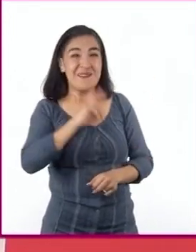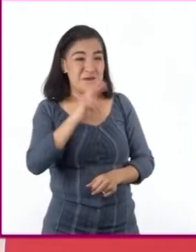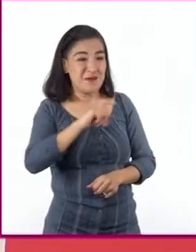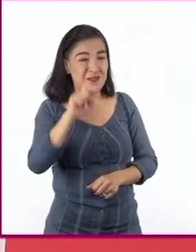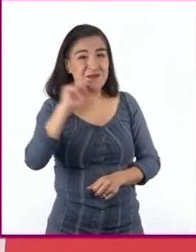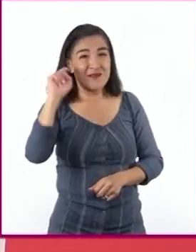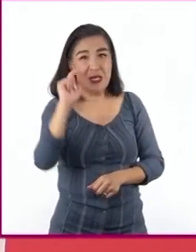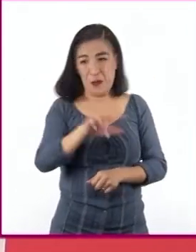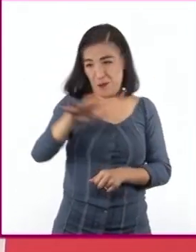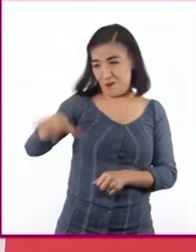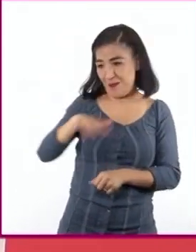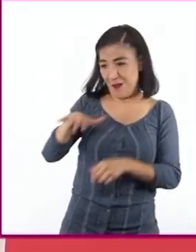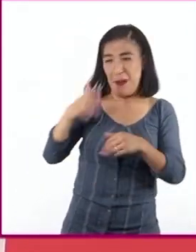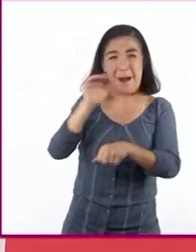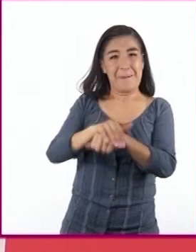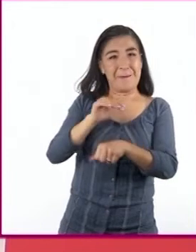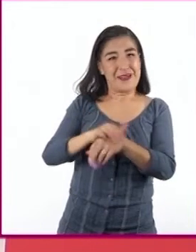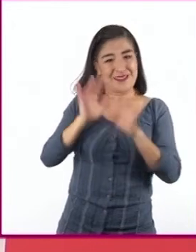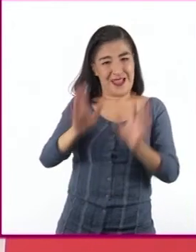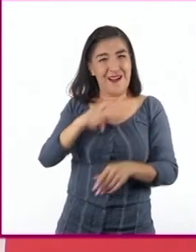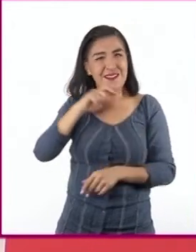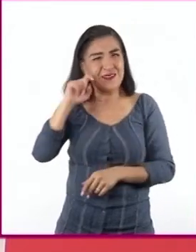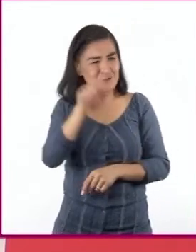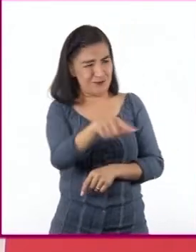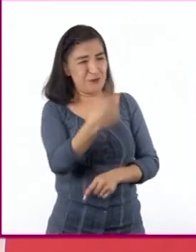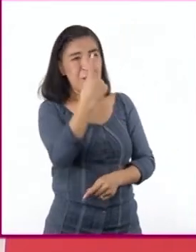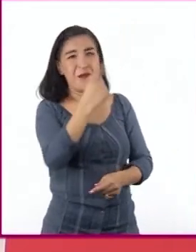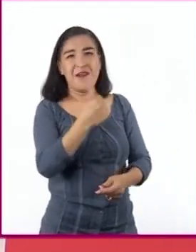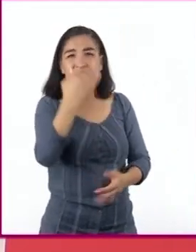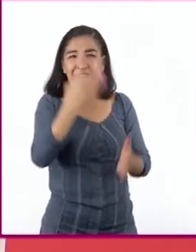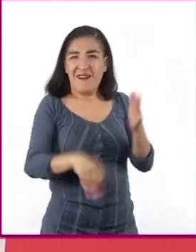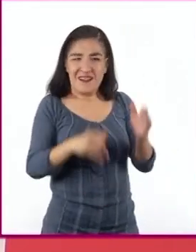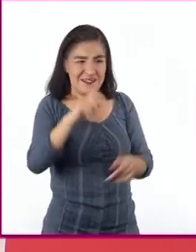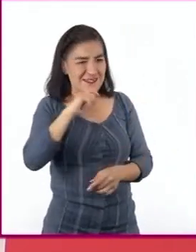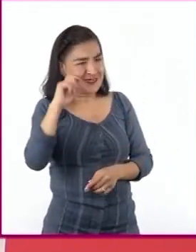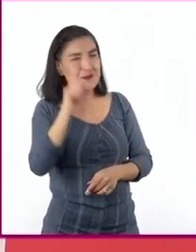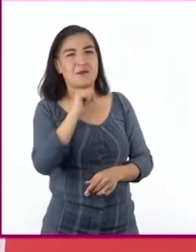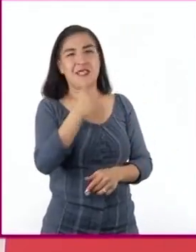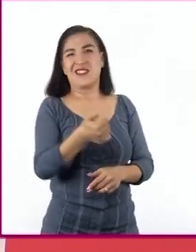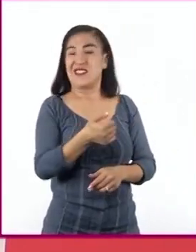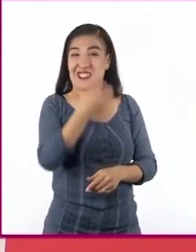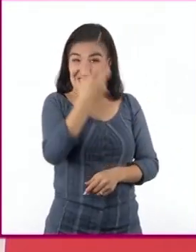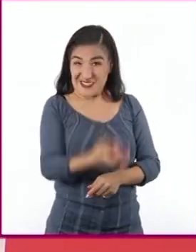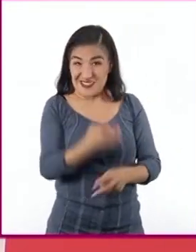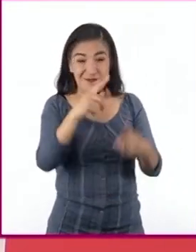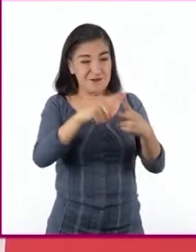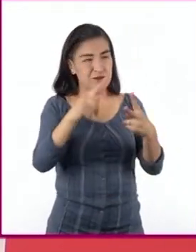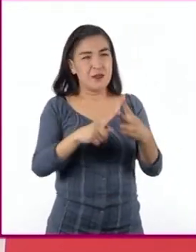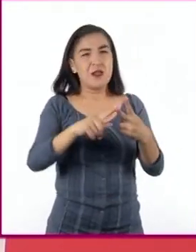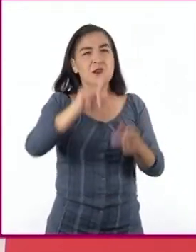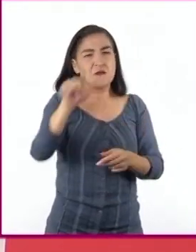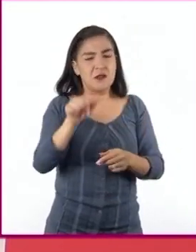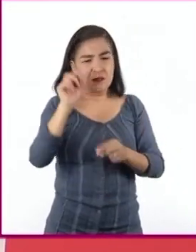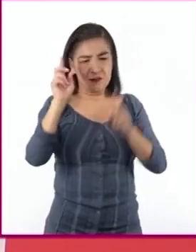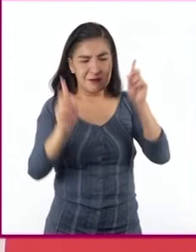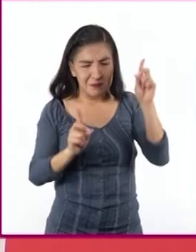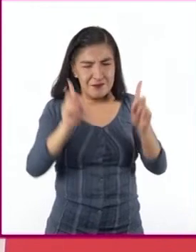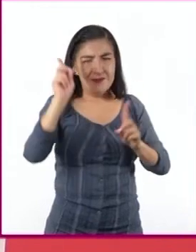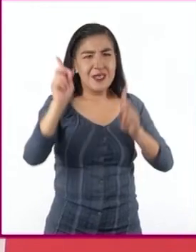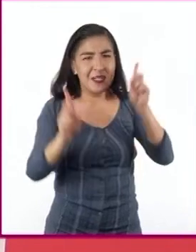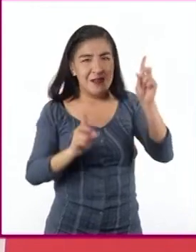la única o único que no ha tenido. Son situaciones que les hacen dudar e